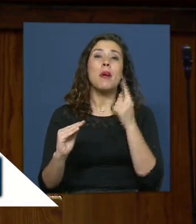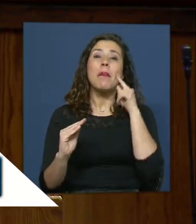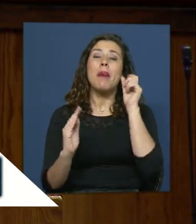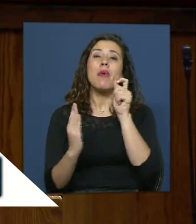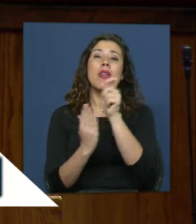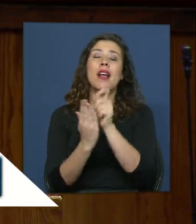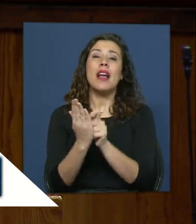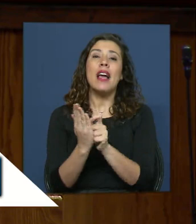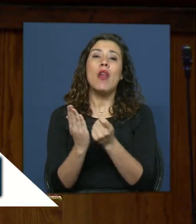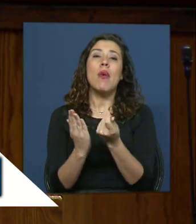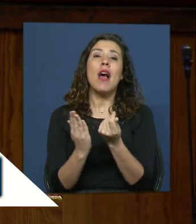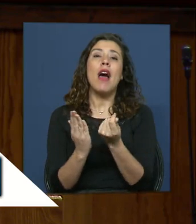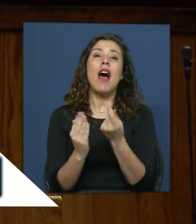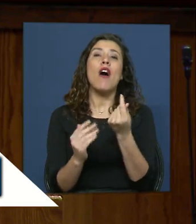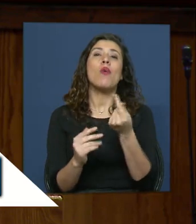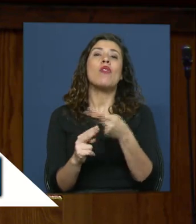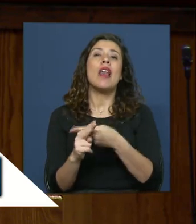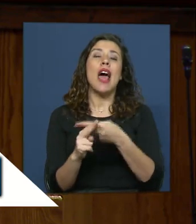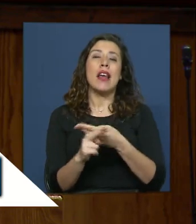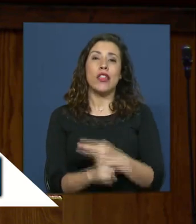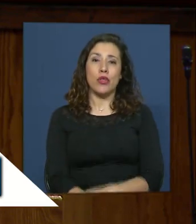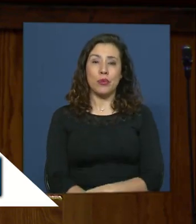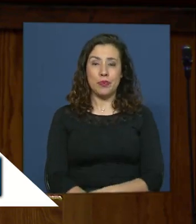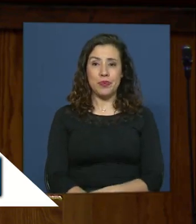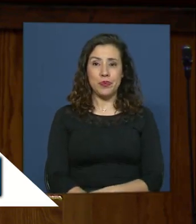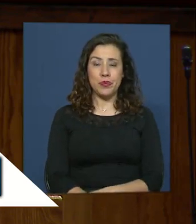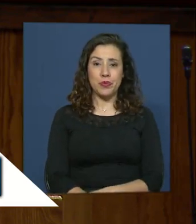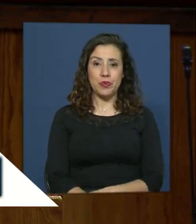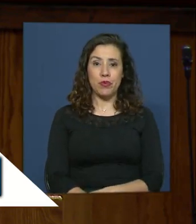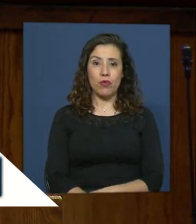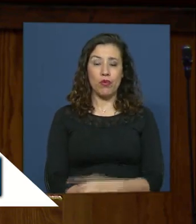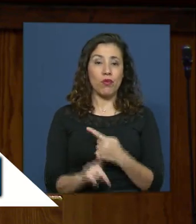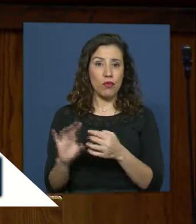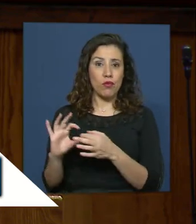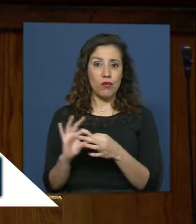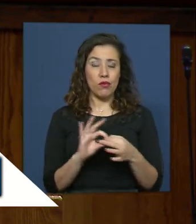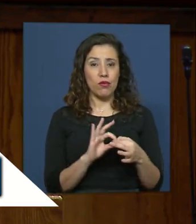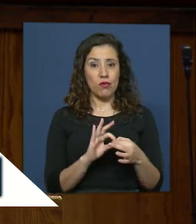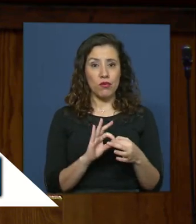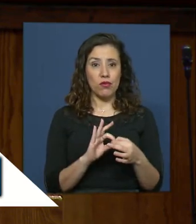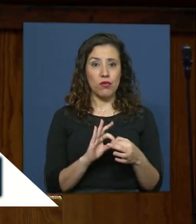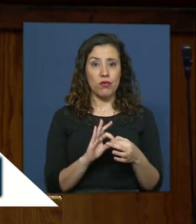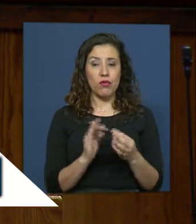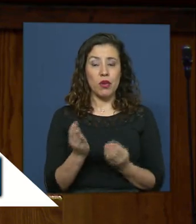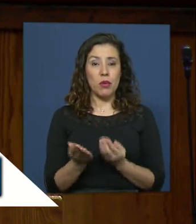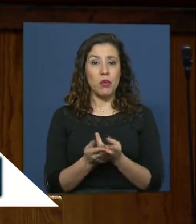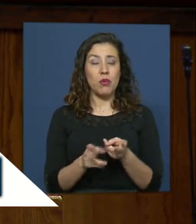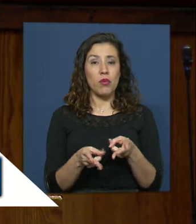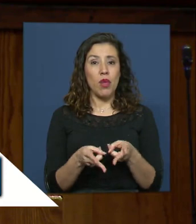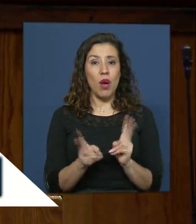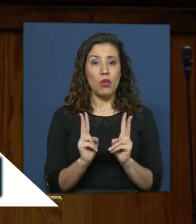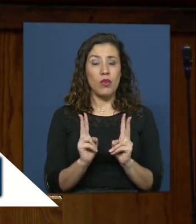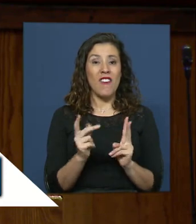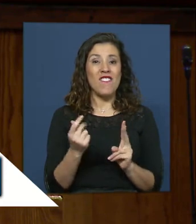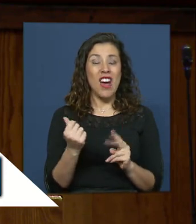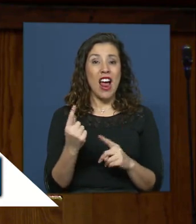canon anual de arriendo. Dado lo anterior, se propone autorizar que